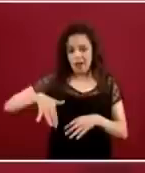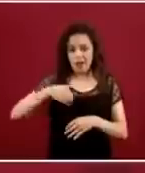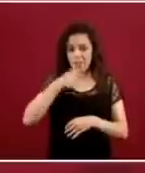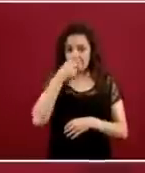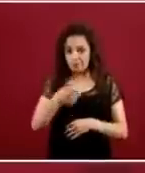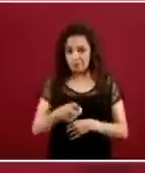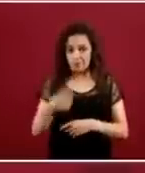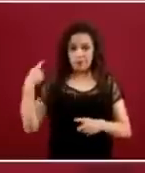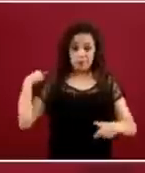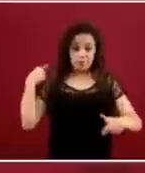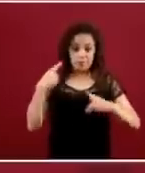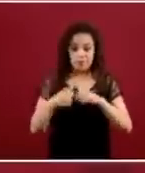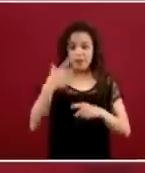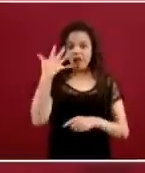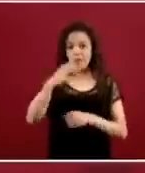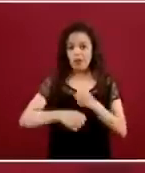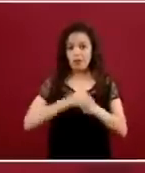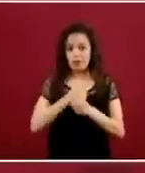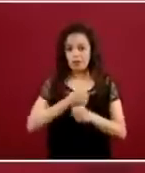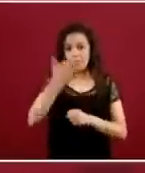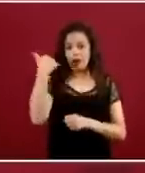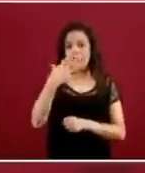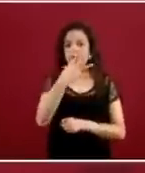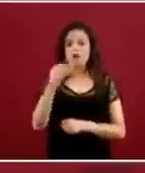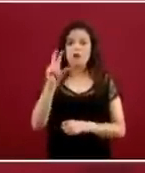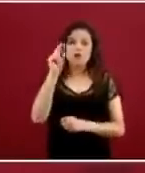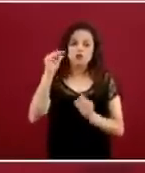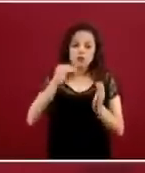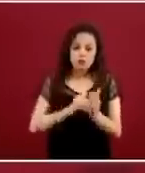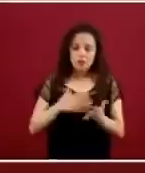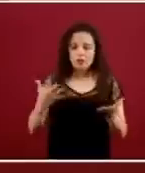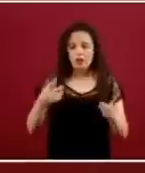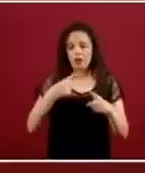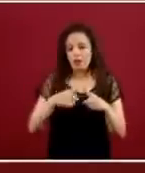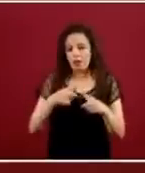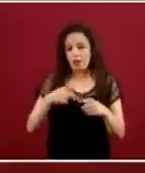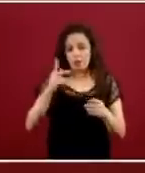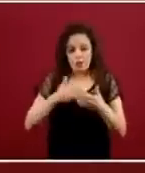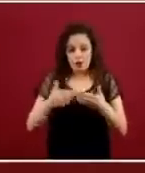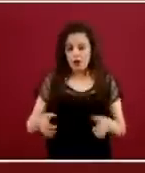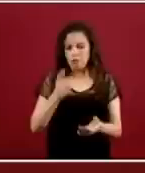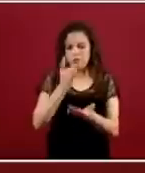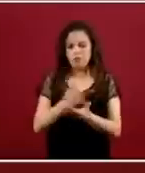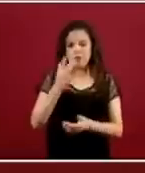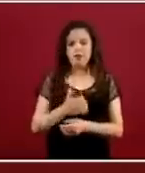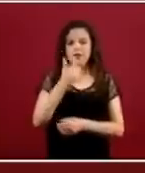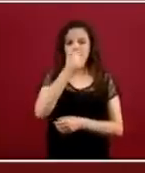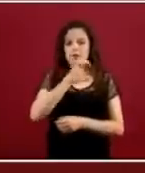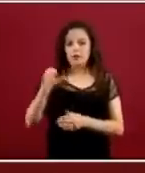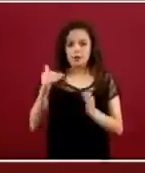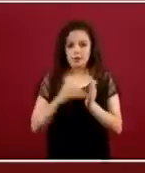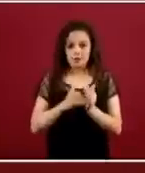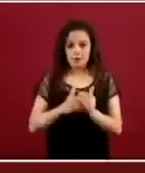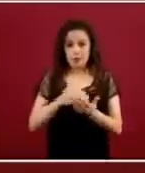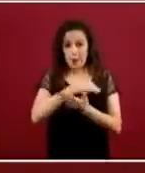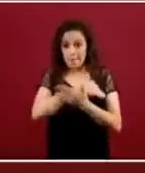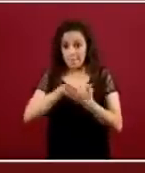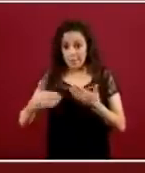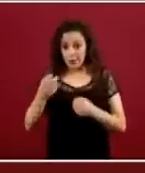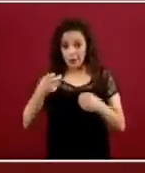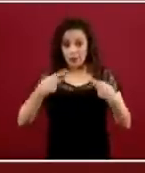10 años antes eran 580 mil etcétera pero 600.000 la mitad de estas muertes es decir